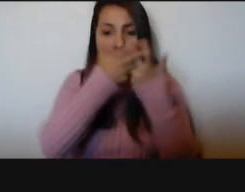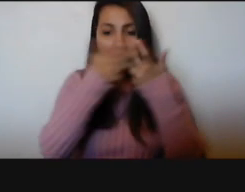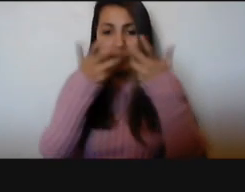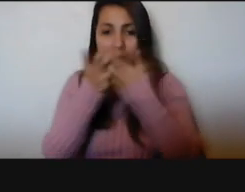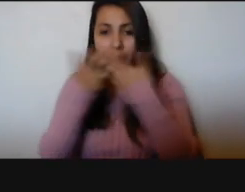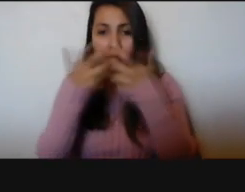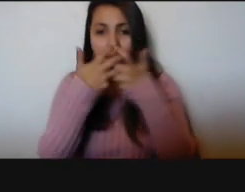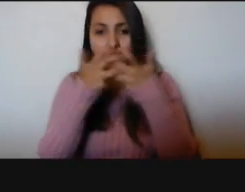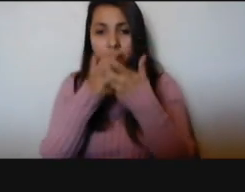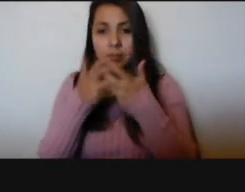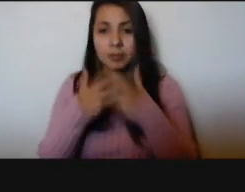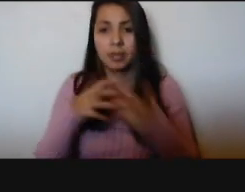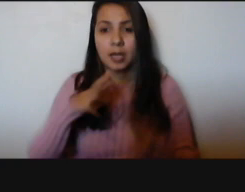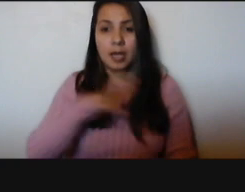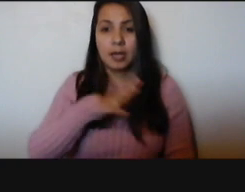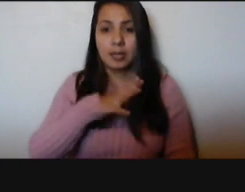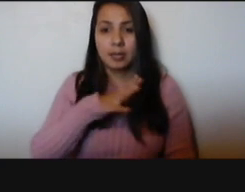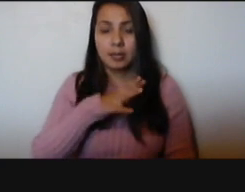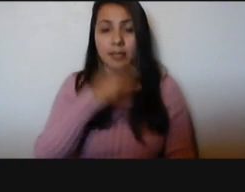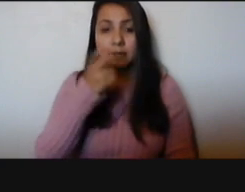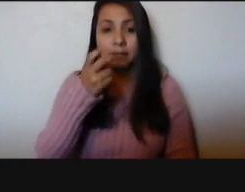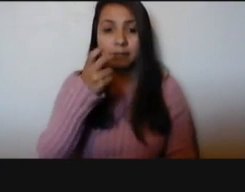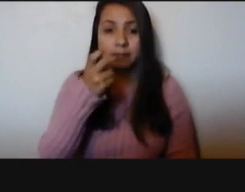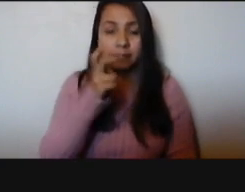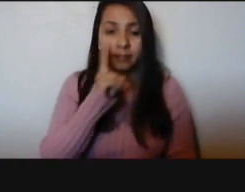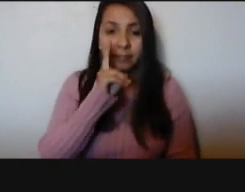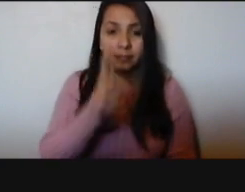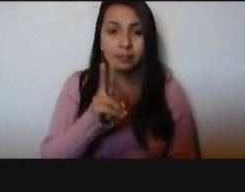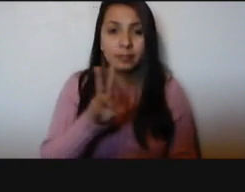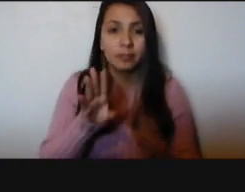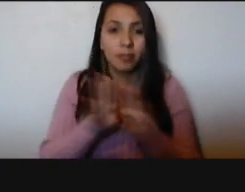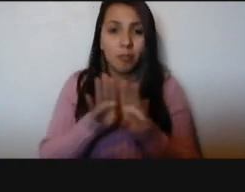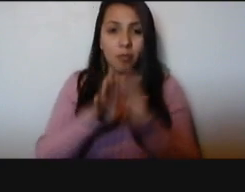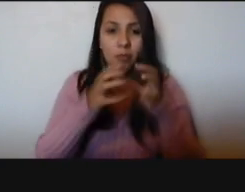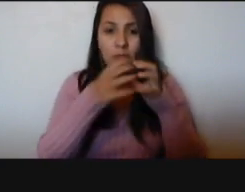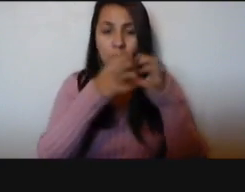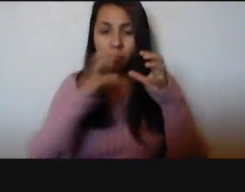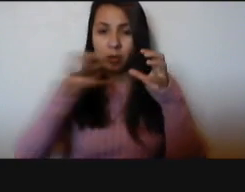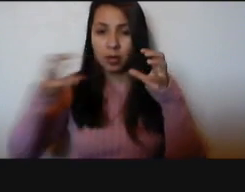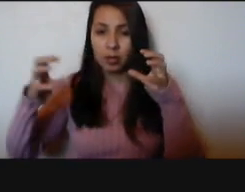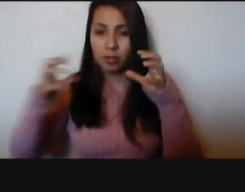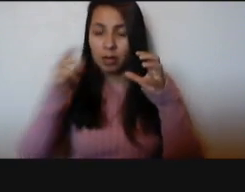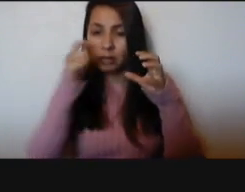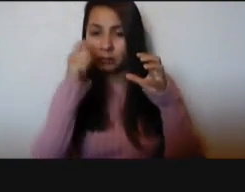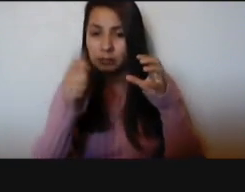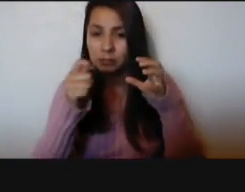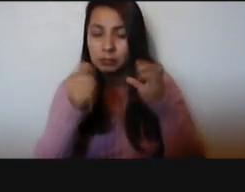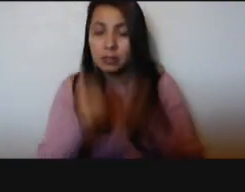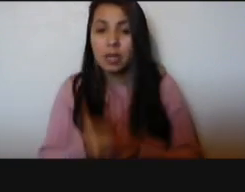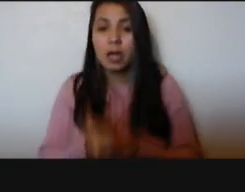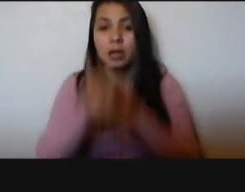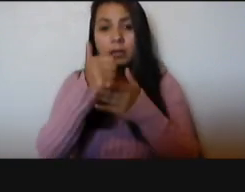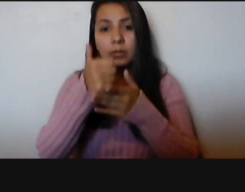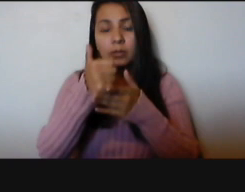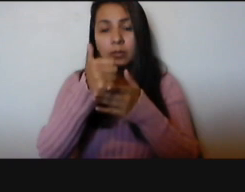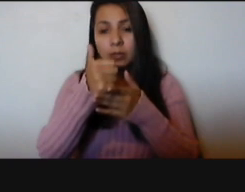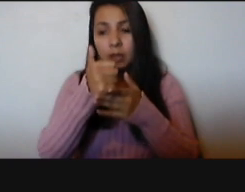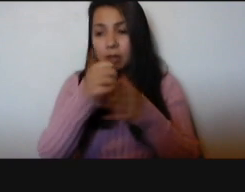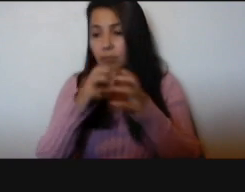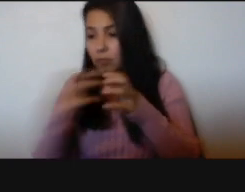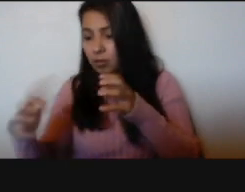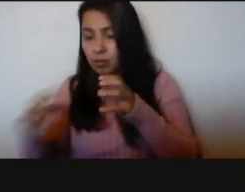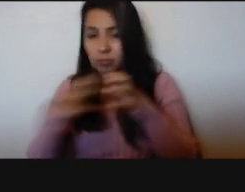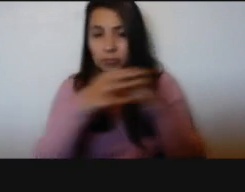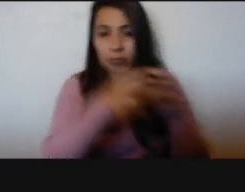esos cristales, ahí están ensamblados. Es una de las partes de la evolución molecular que nos interesa entender cómo se reconocen las moléculas para ayudar a